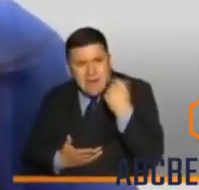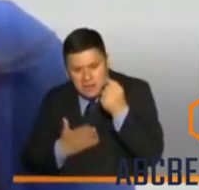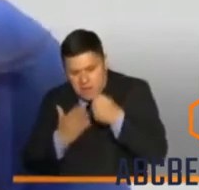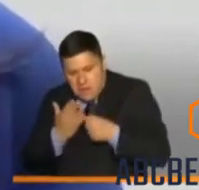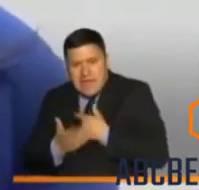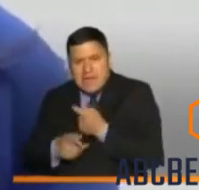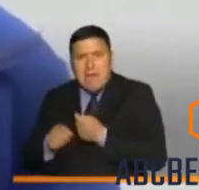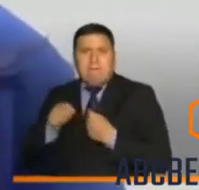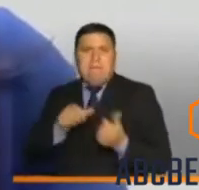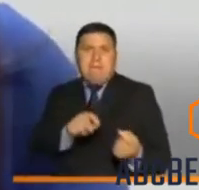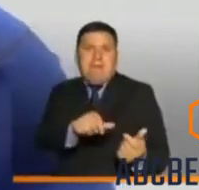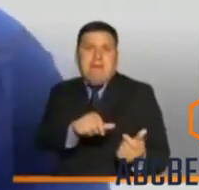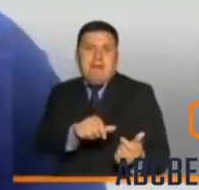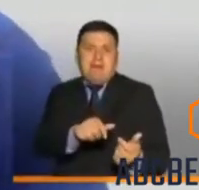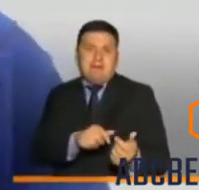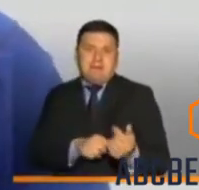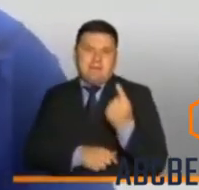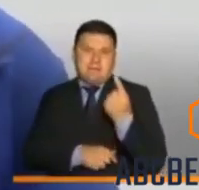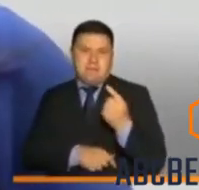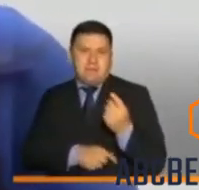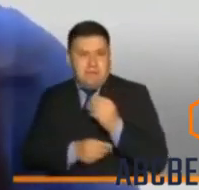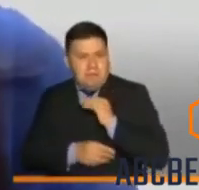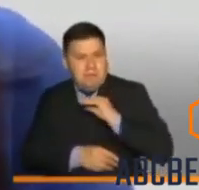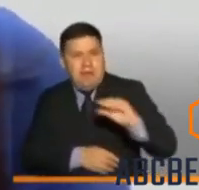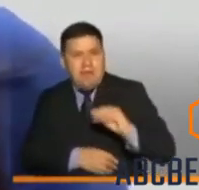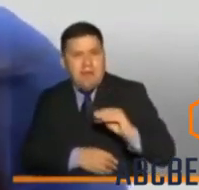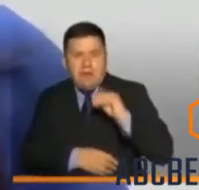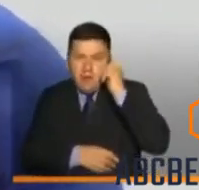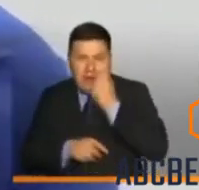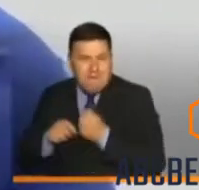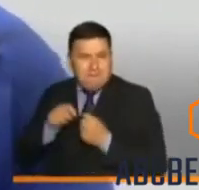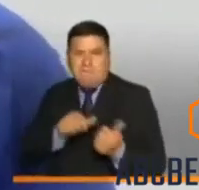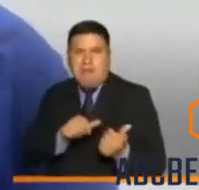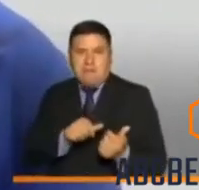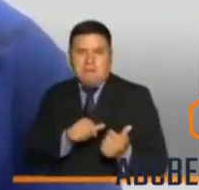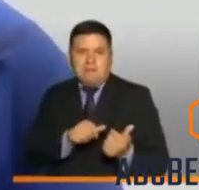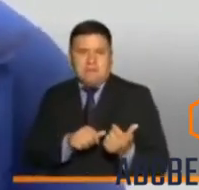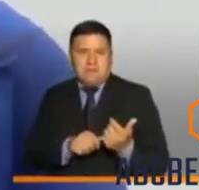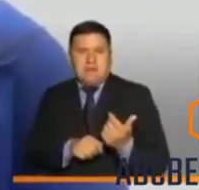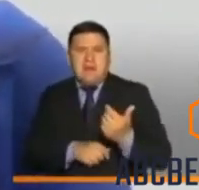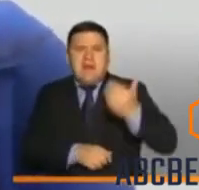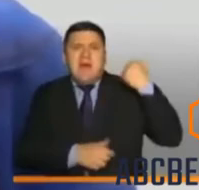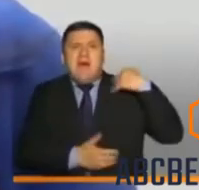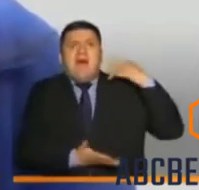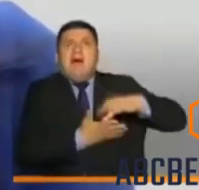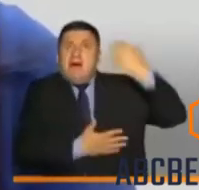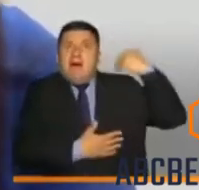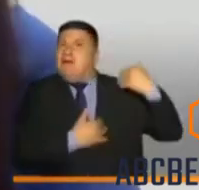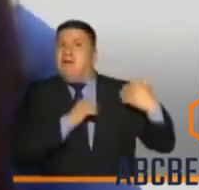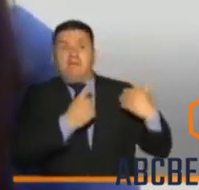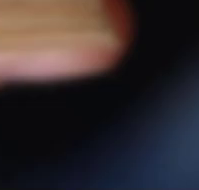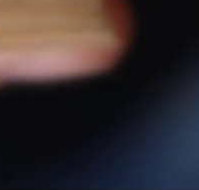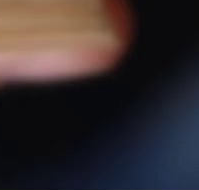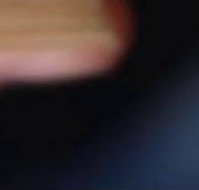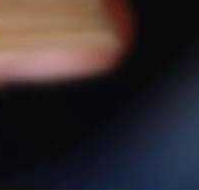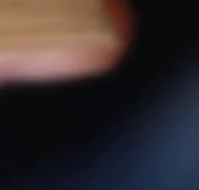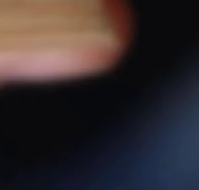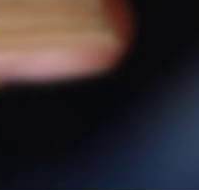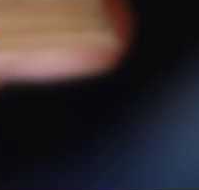puedan recibir no solamente este incentivo, sino también los incentivos anteriores que están